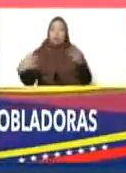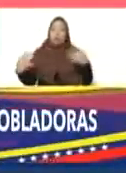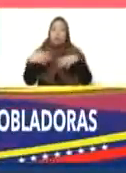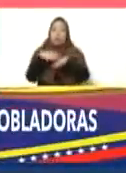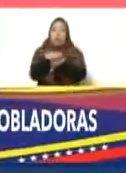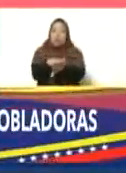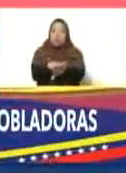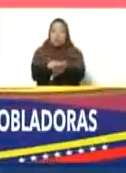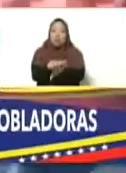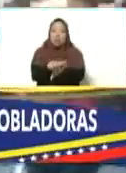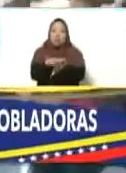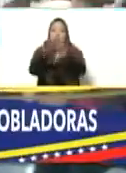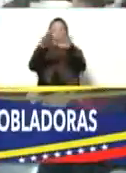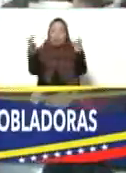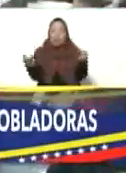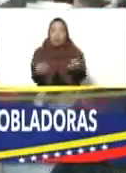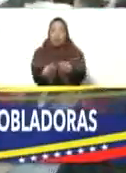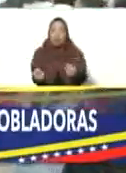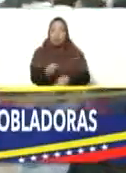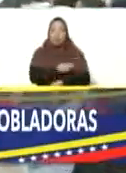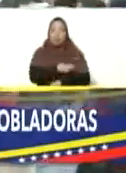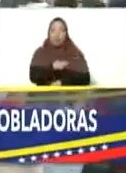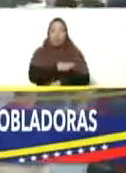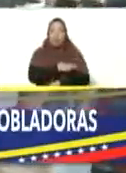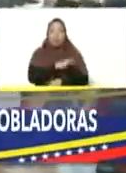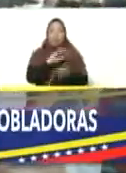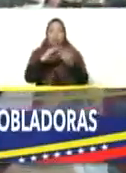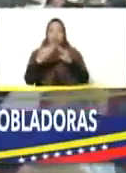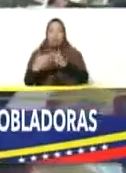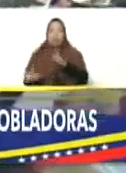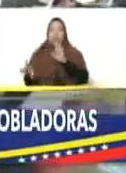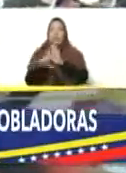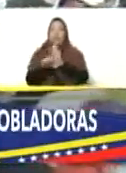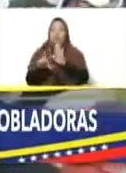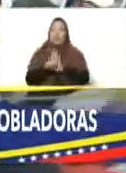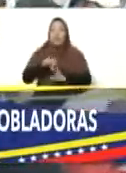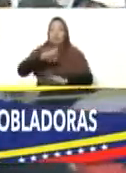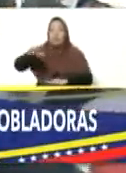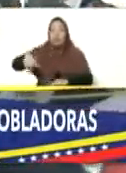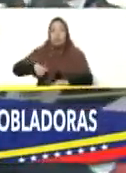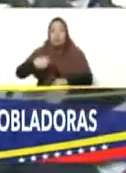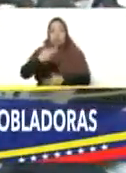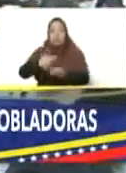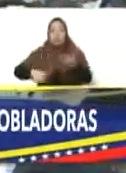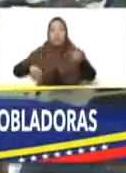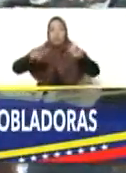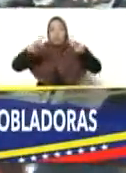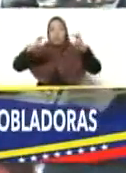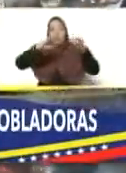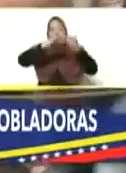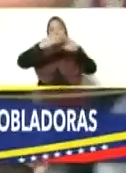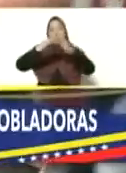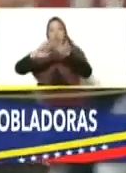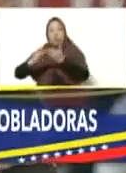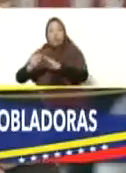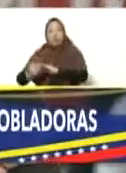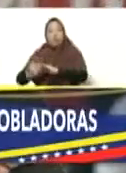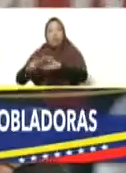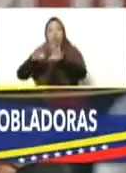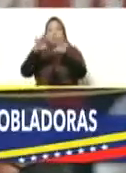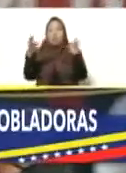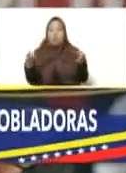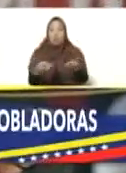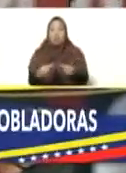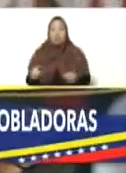la tenencia de la tierra los hacen también es la ley con la que damos los títulos de tierra en los barrios pues con la ley de los comités de tierra pues